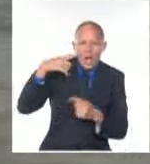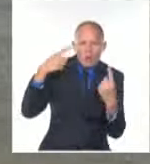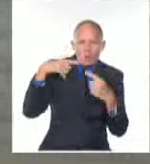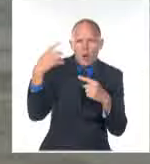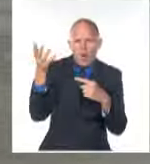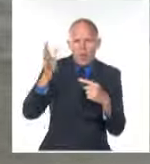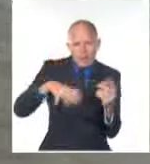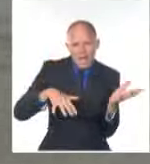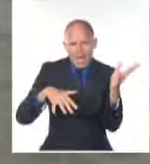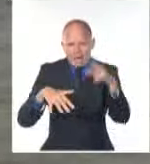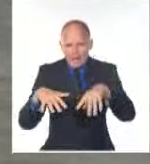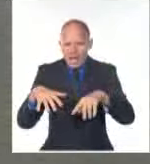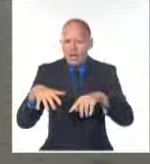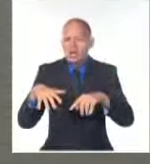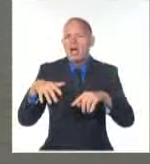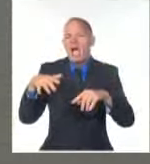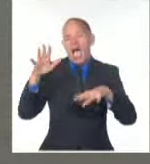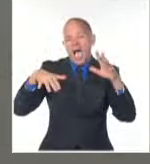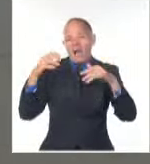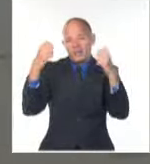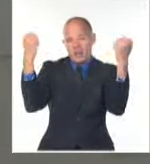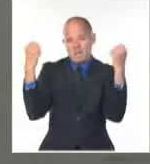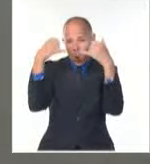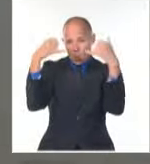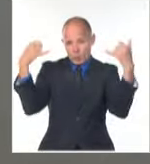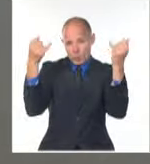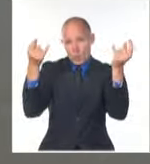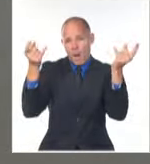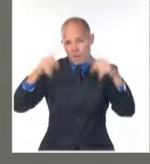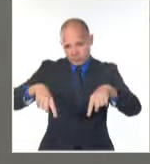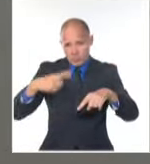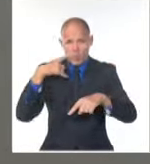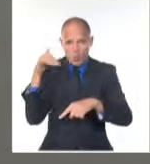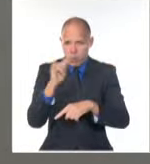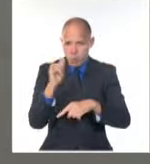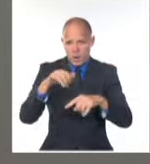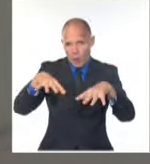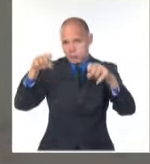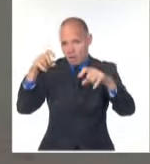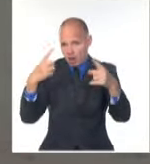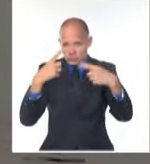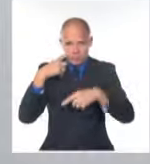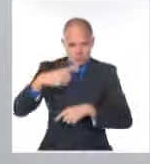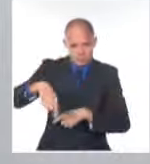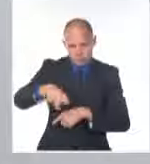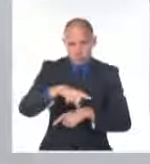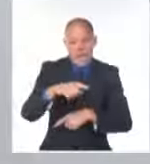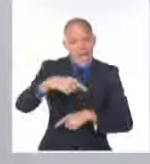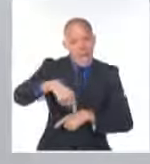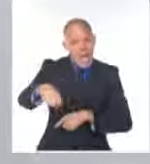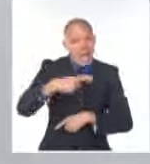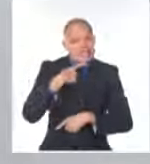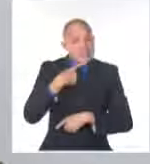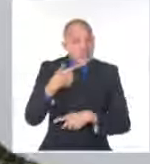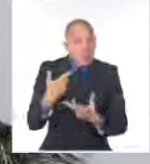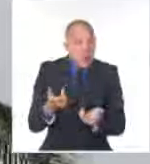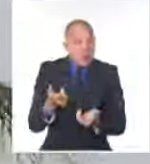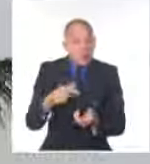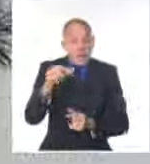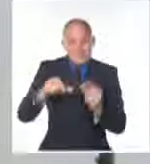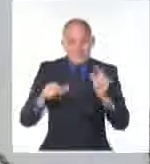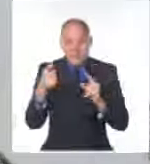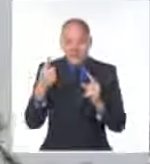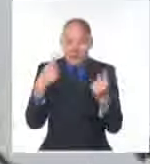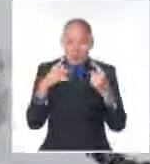afectaciones en el sistema eléctrico ante las posibles afectaciones por lluvias y vientos se protegieron aquellas personas que